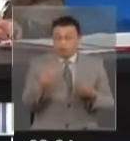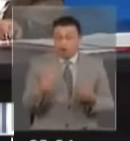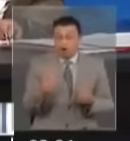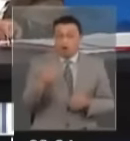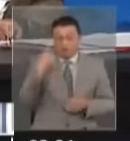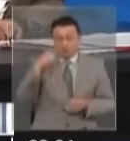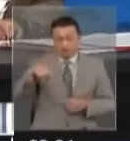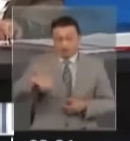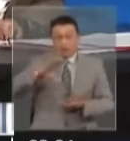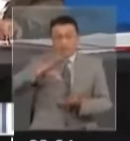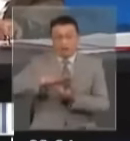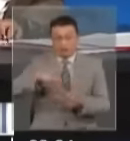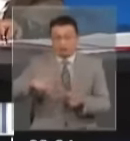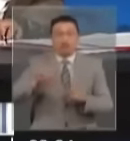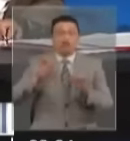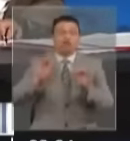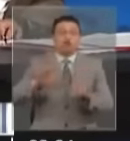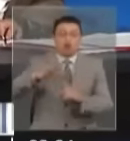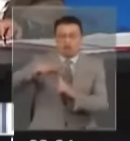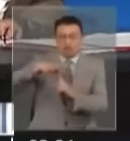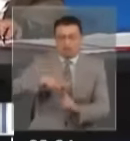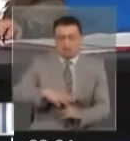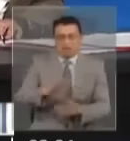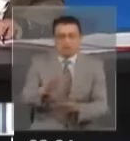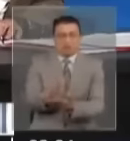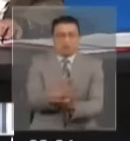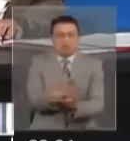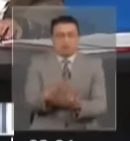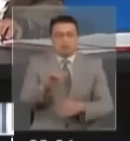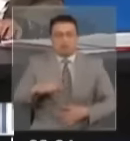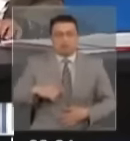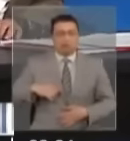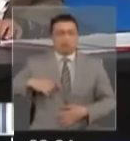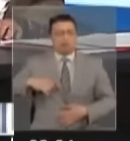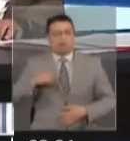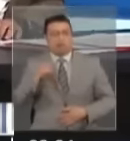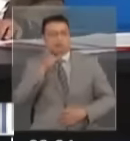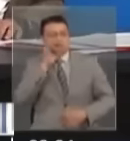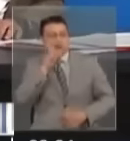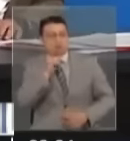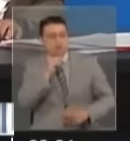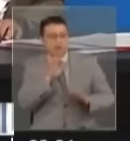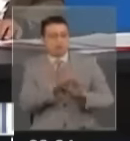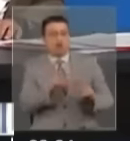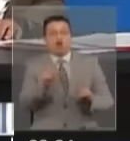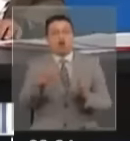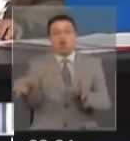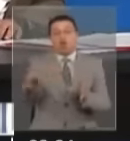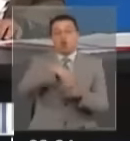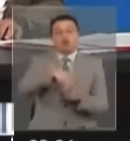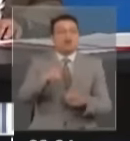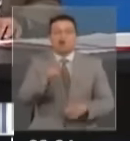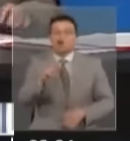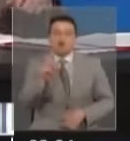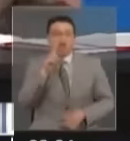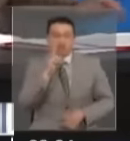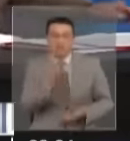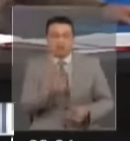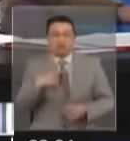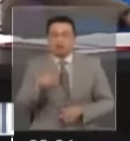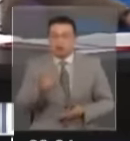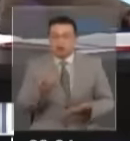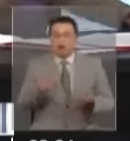este país, que es un país discriminatorio, segregado, clasista, no inclusivo, donde lo más probable, y no me